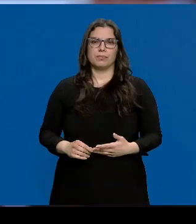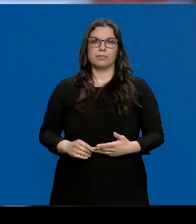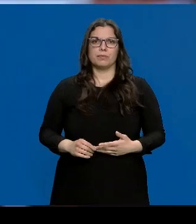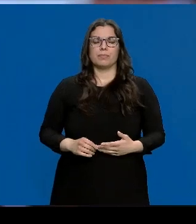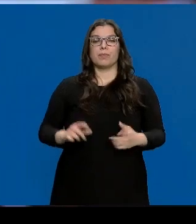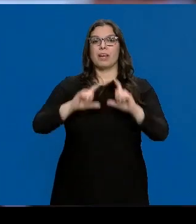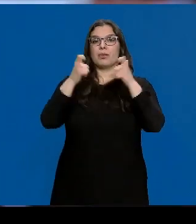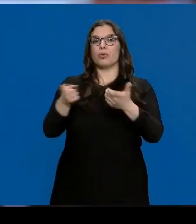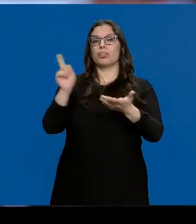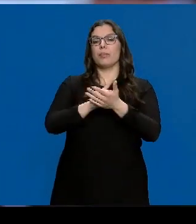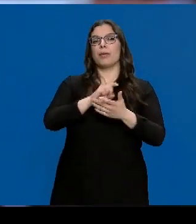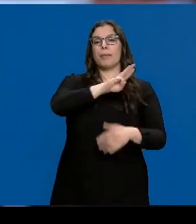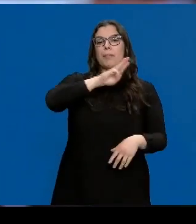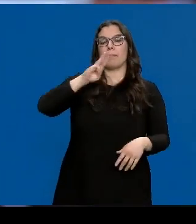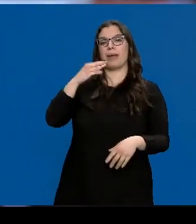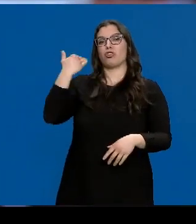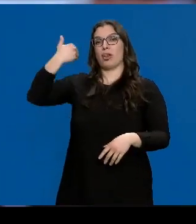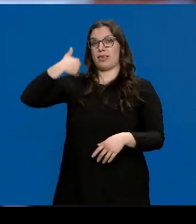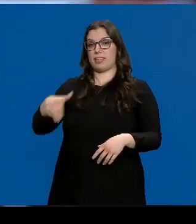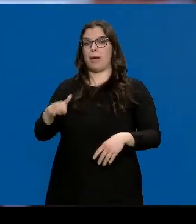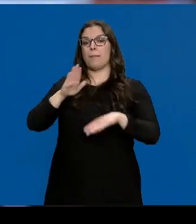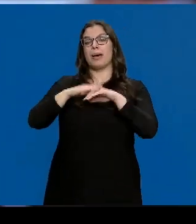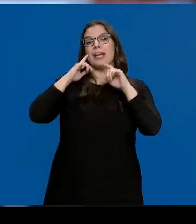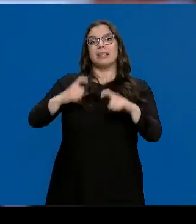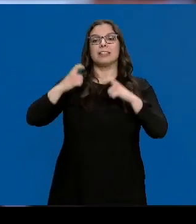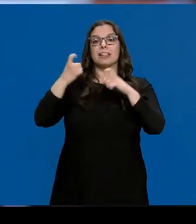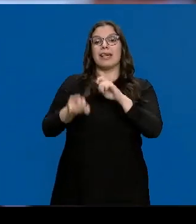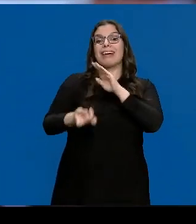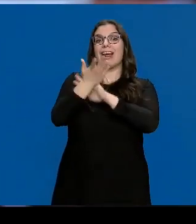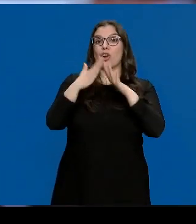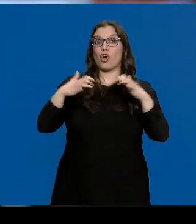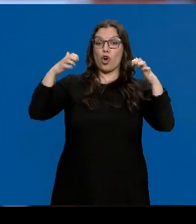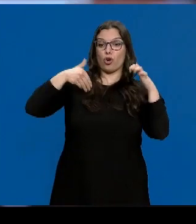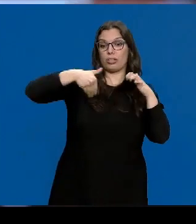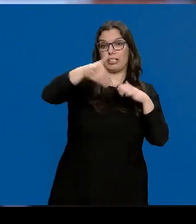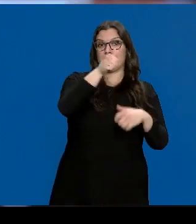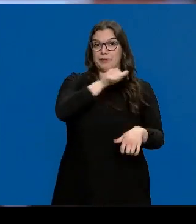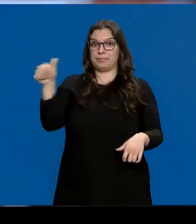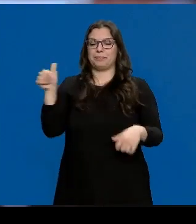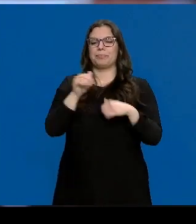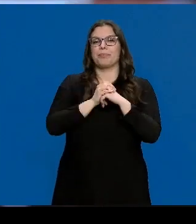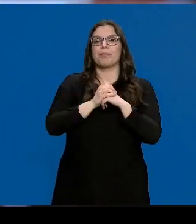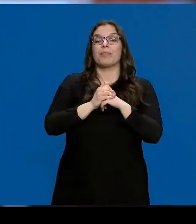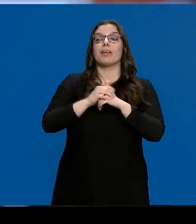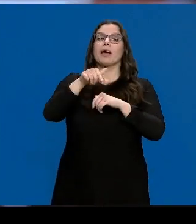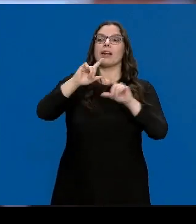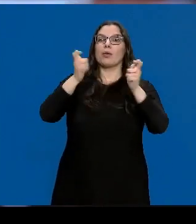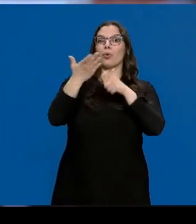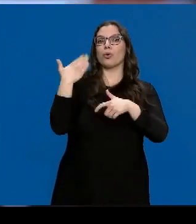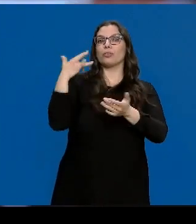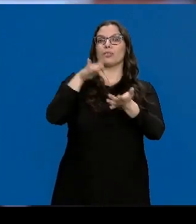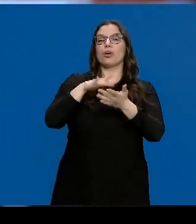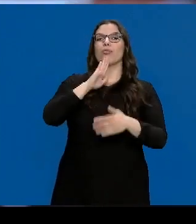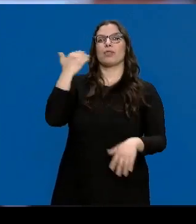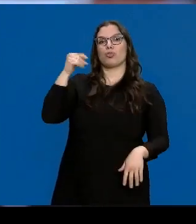Nueva reunión entre Partido Popular y Soria Ya de cara a la formación de las Cortes esta misma semana. Esta vez el encuentro ha tenido lugar